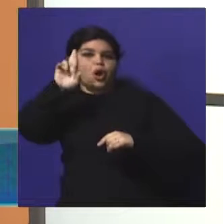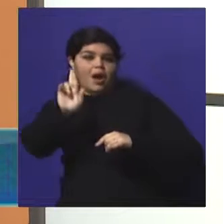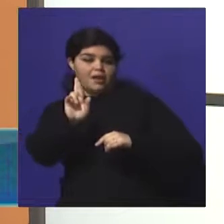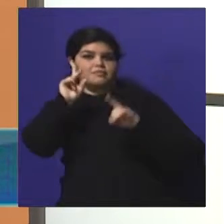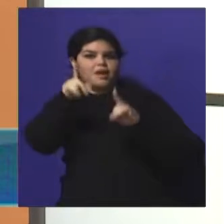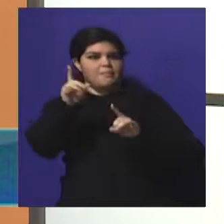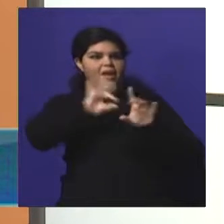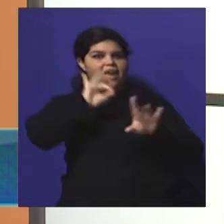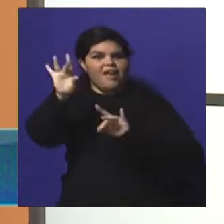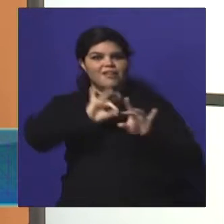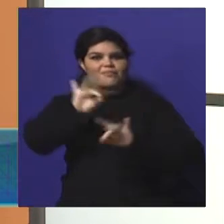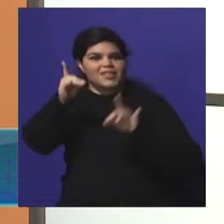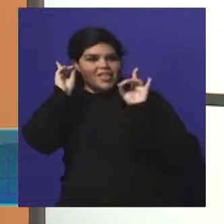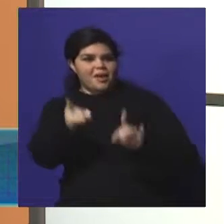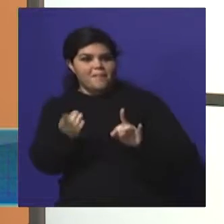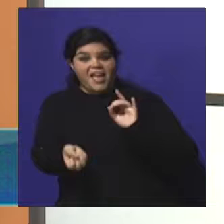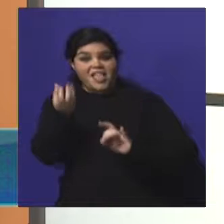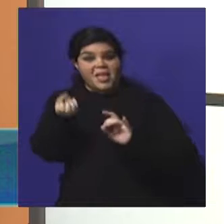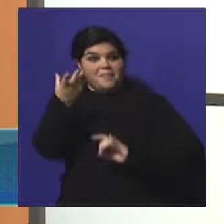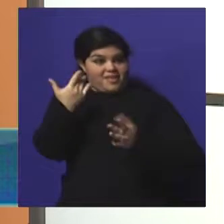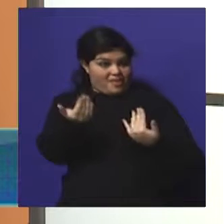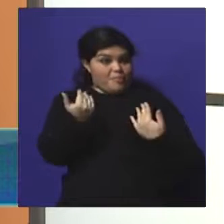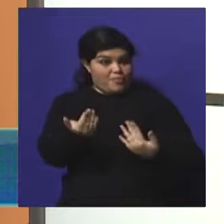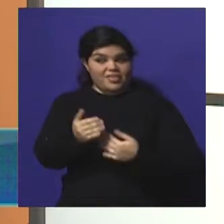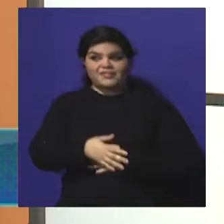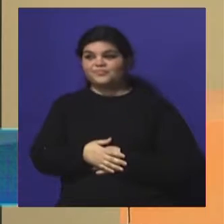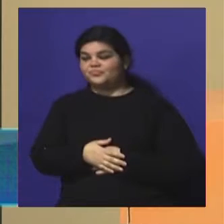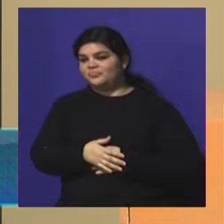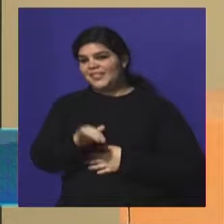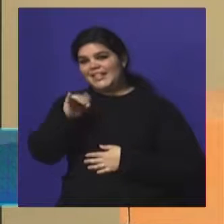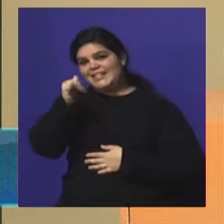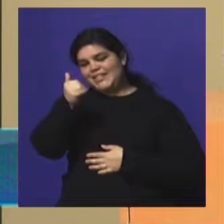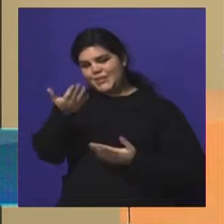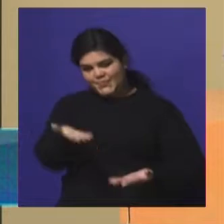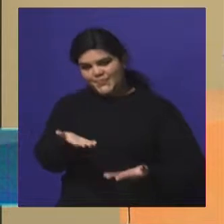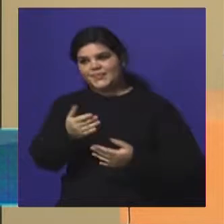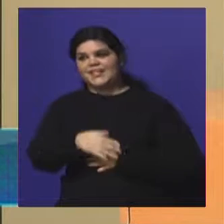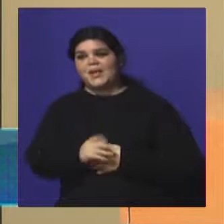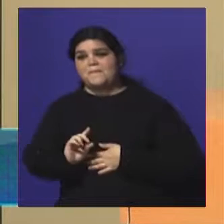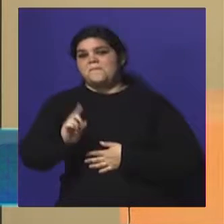programa todos los días a la mañana bien temprano, ¿no, Noé? Así es. Sí, así es. Es la primera vez que estoy en